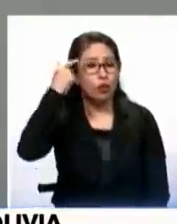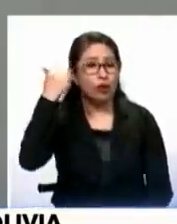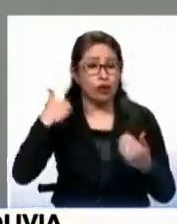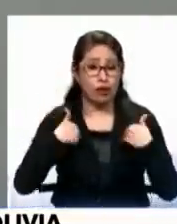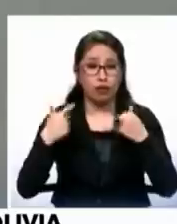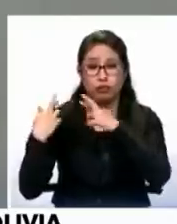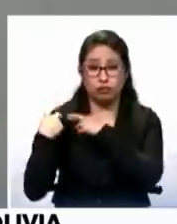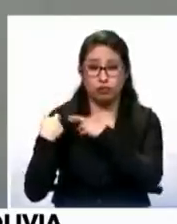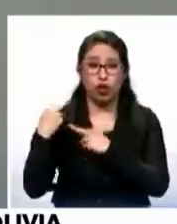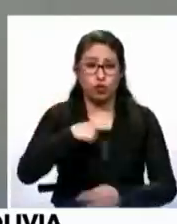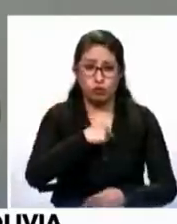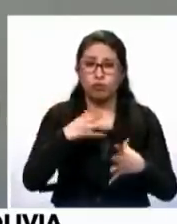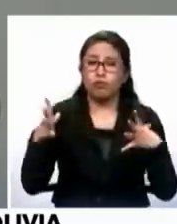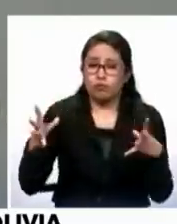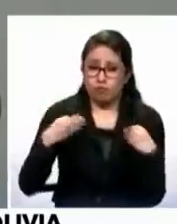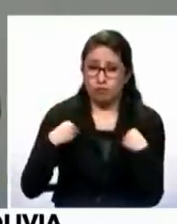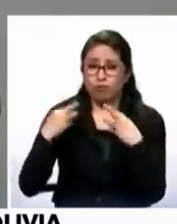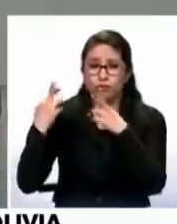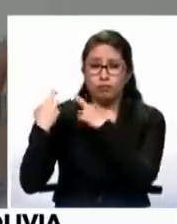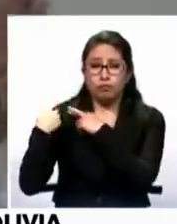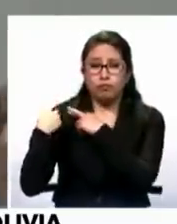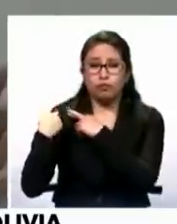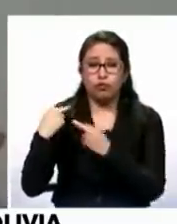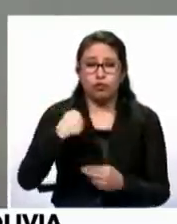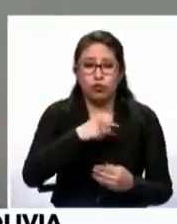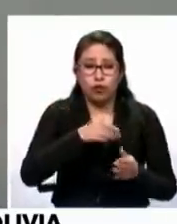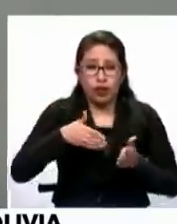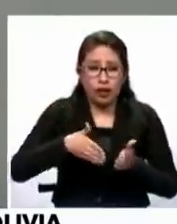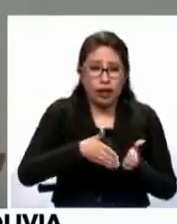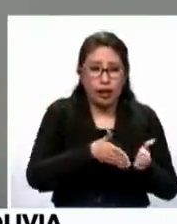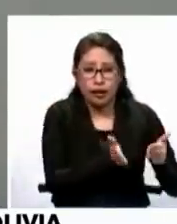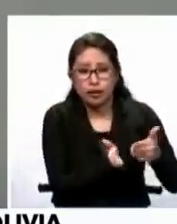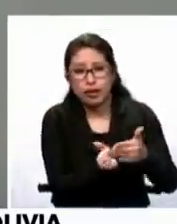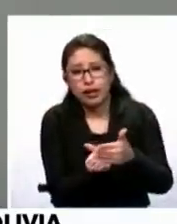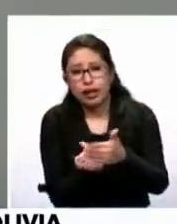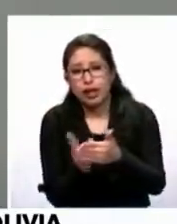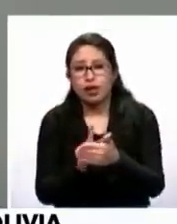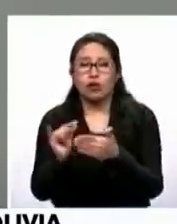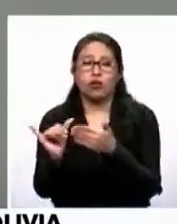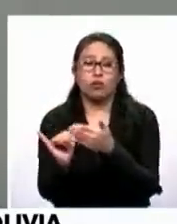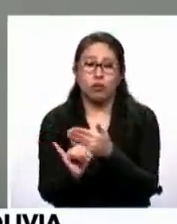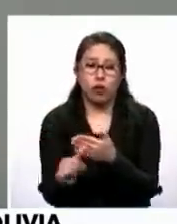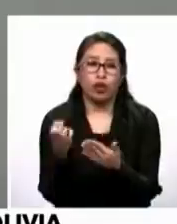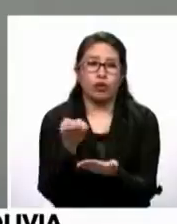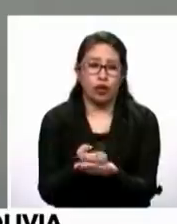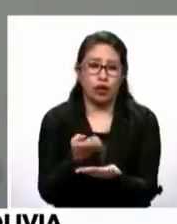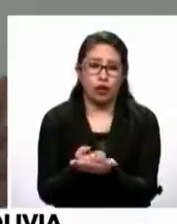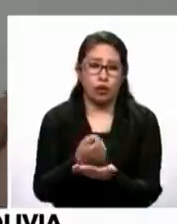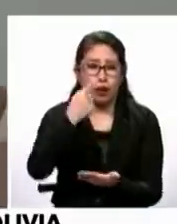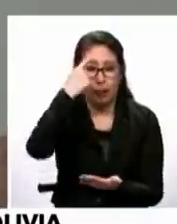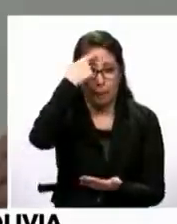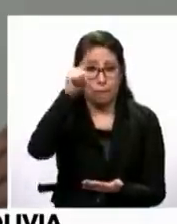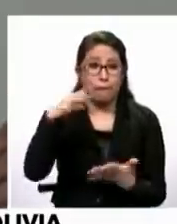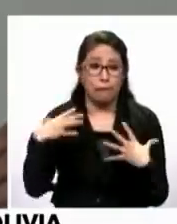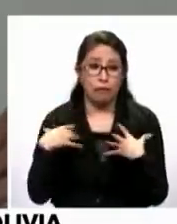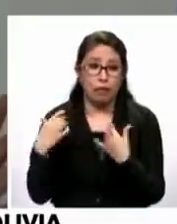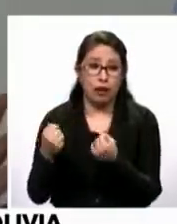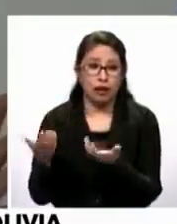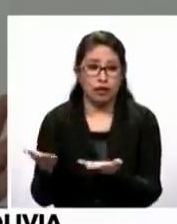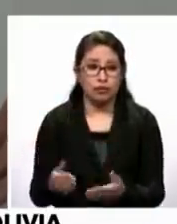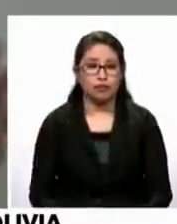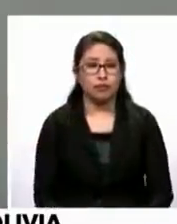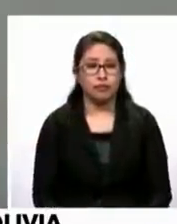estamos asumiendo. Hemos redireccionado todos los presupuestos que teníamos de repente para otras cosas que también son